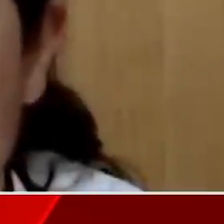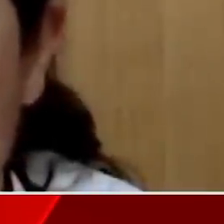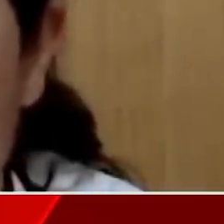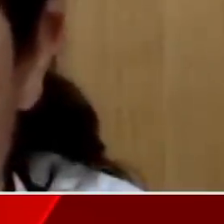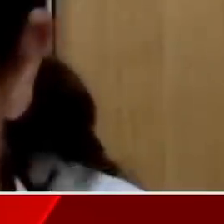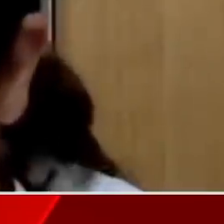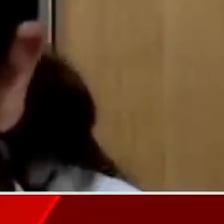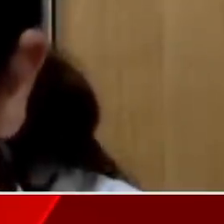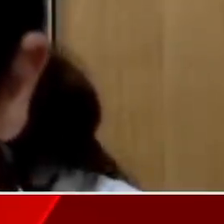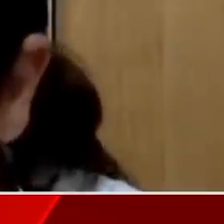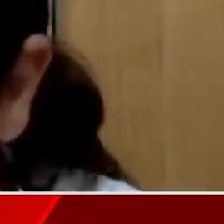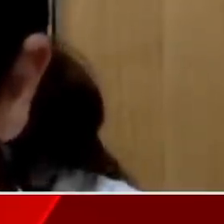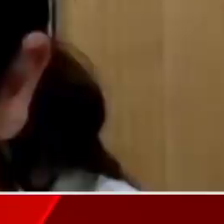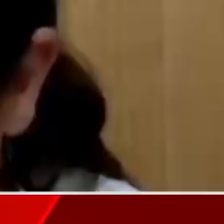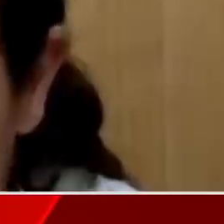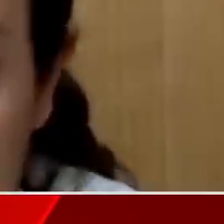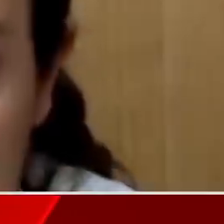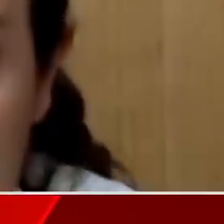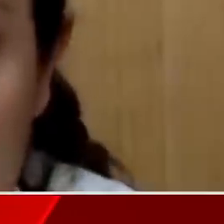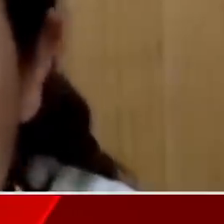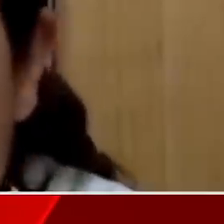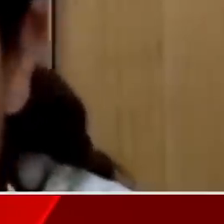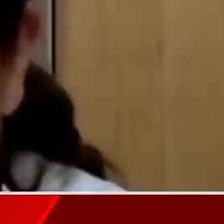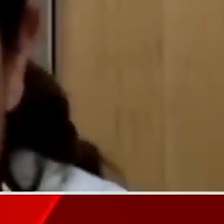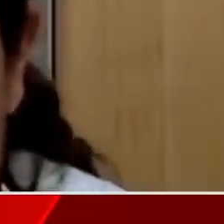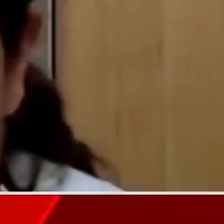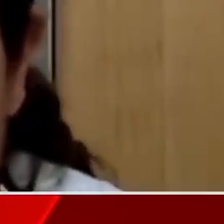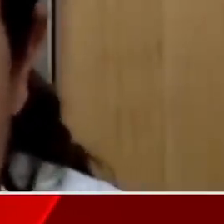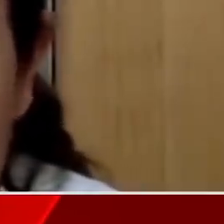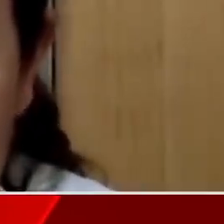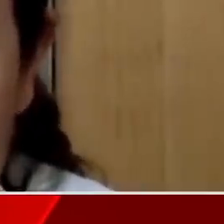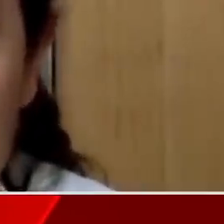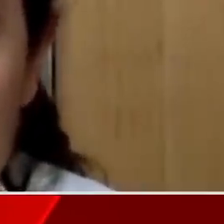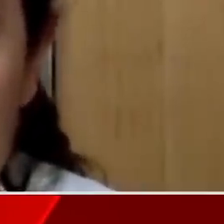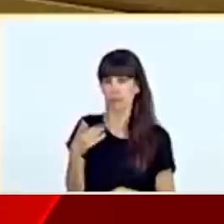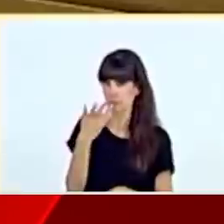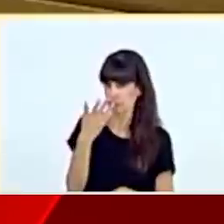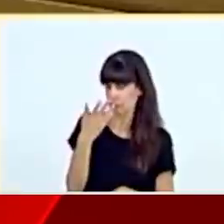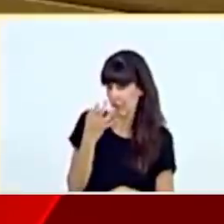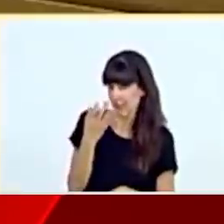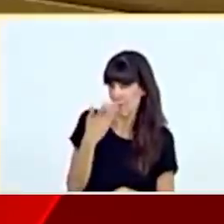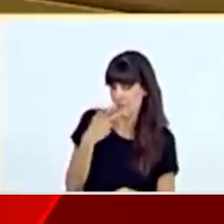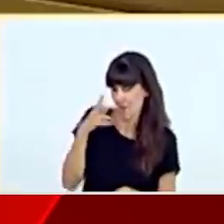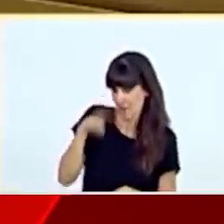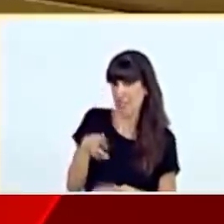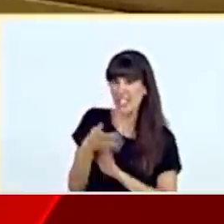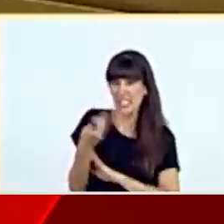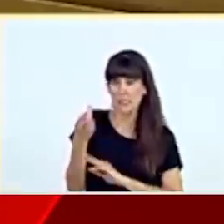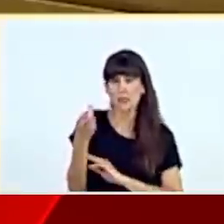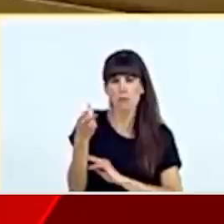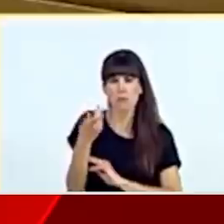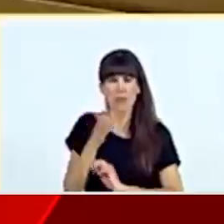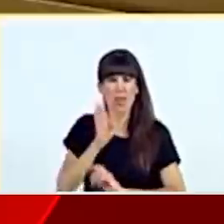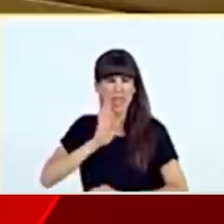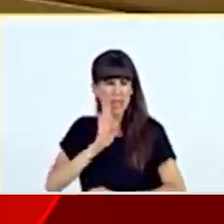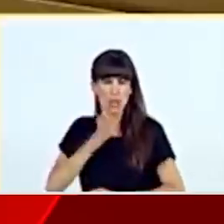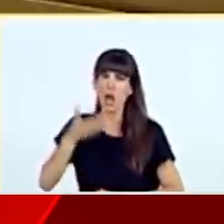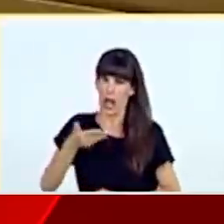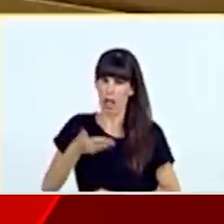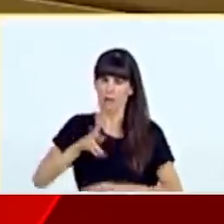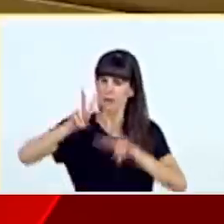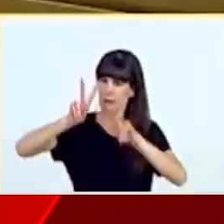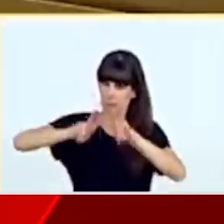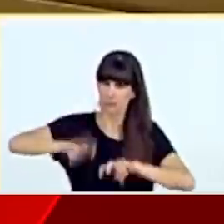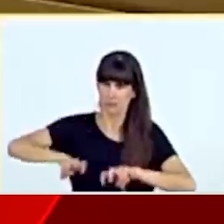en aquel momento no se miró si precisamente de ese pago de los 9,3 millones que parece lo obvio implicaba una condición